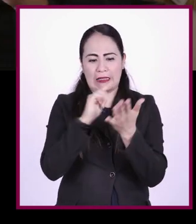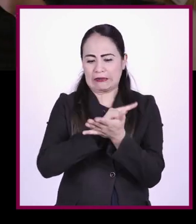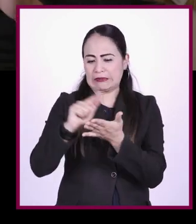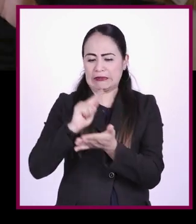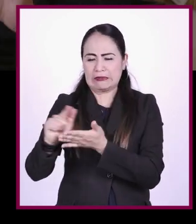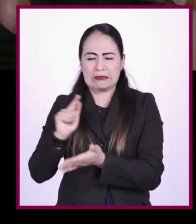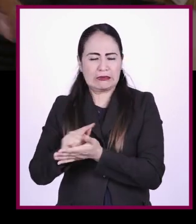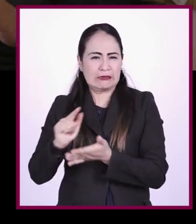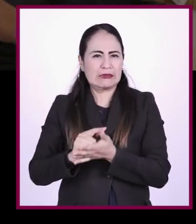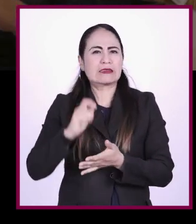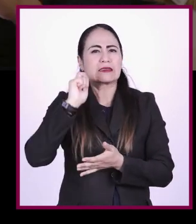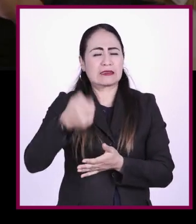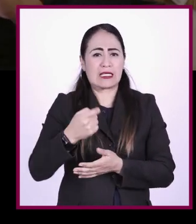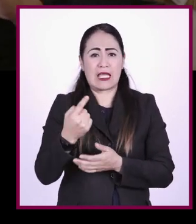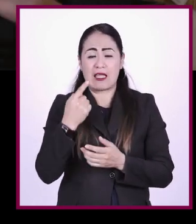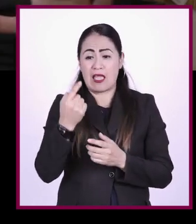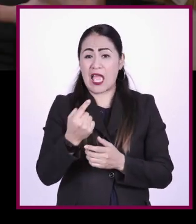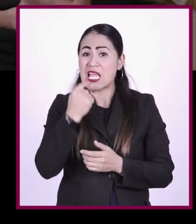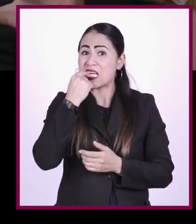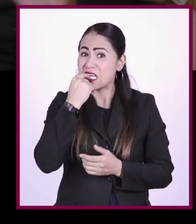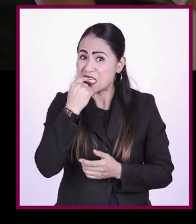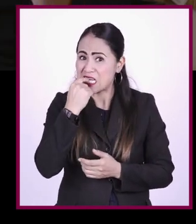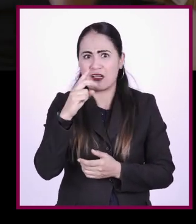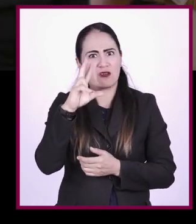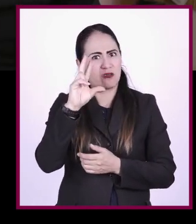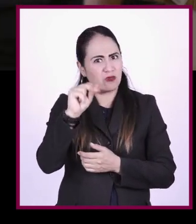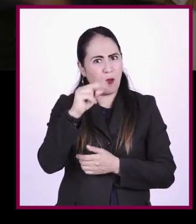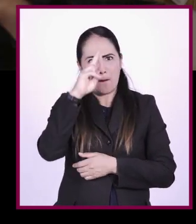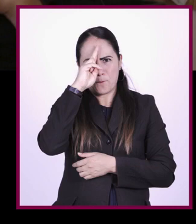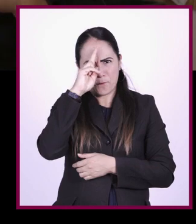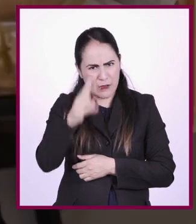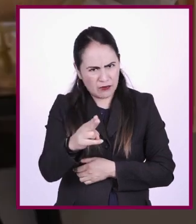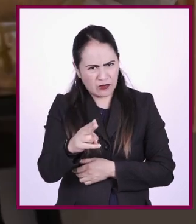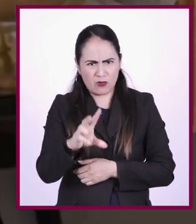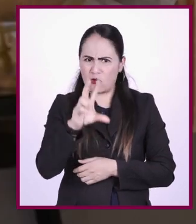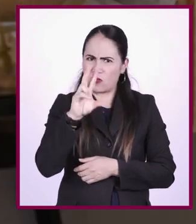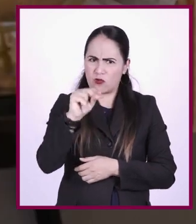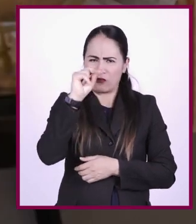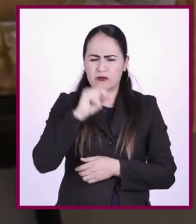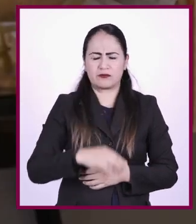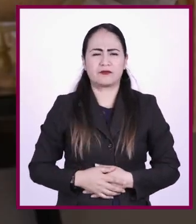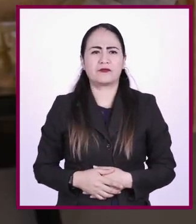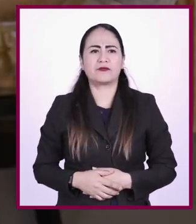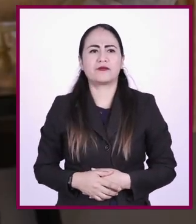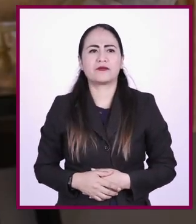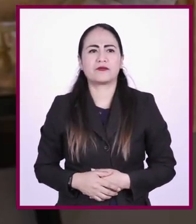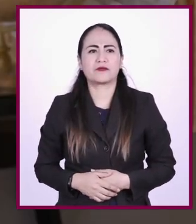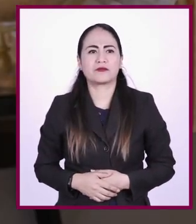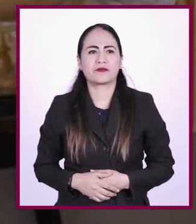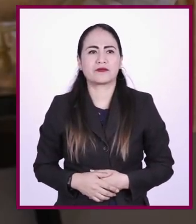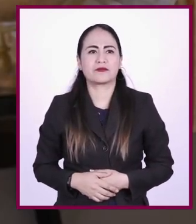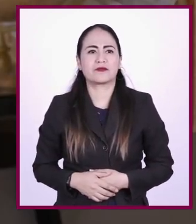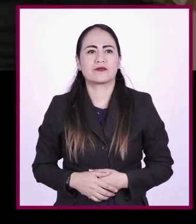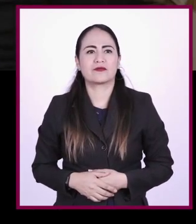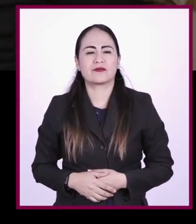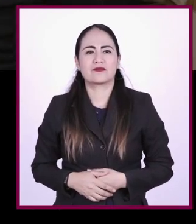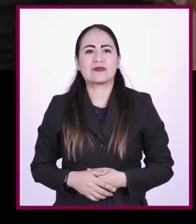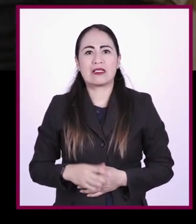los protocolos de higiene, lo que menos debes hacer es llevarte los dedos a la boca. No, no, no. No haga eso, compa, ¿eh?